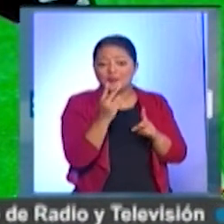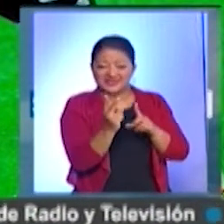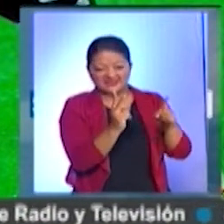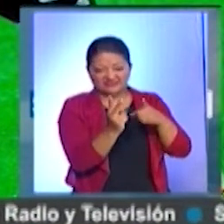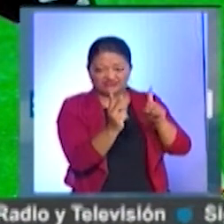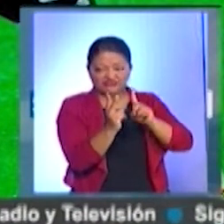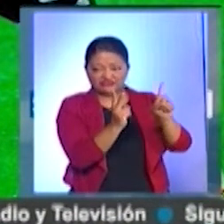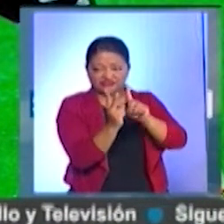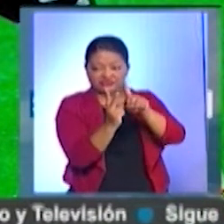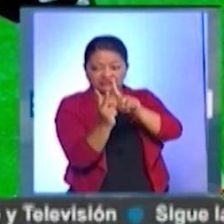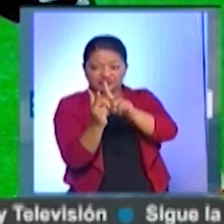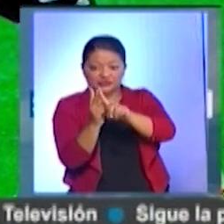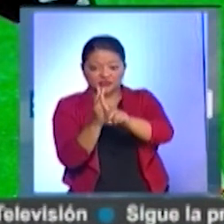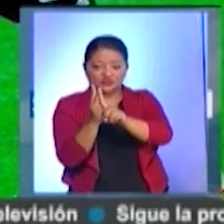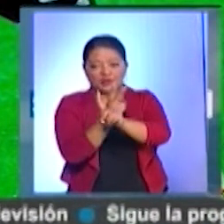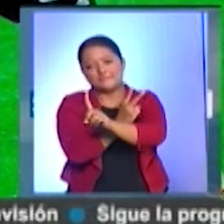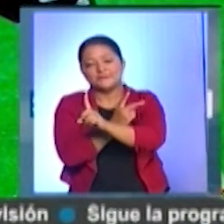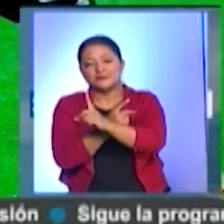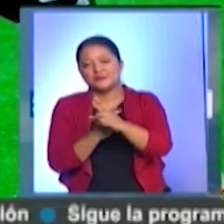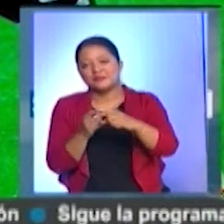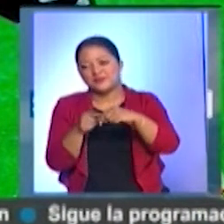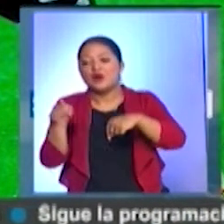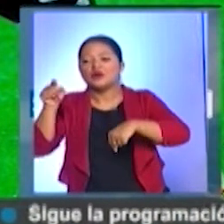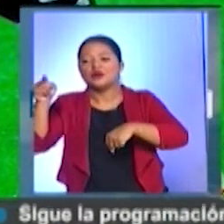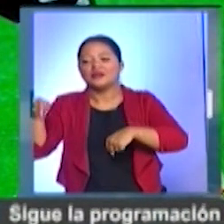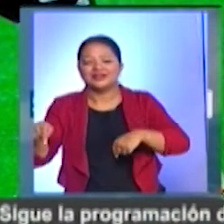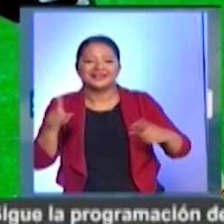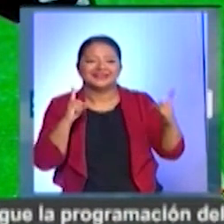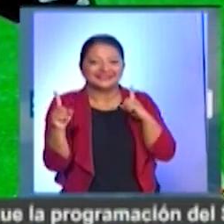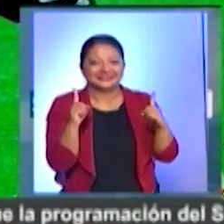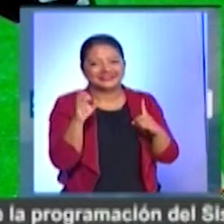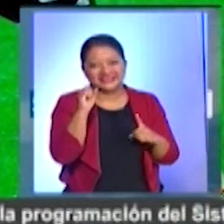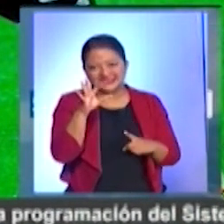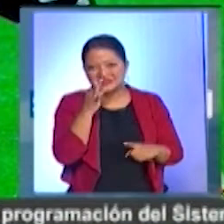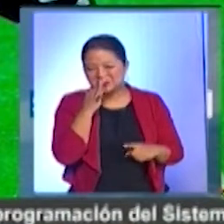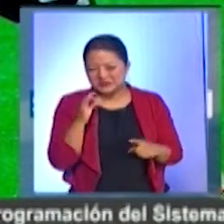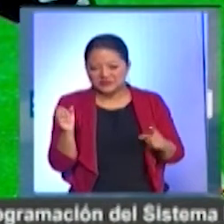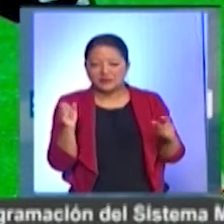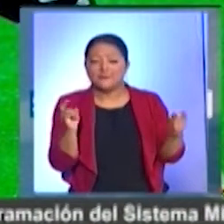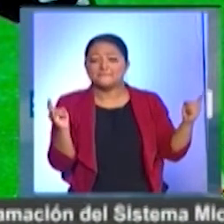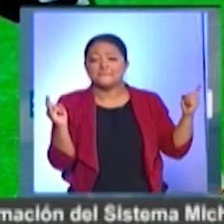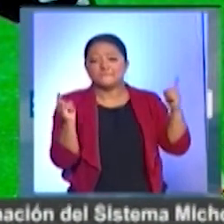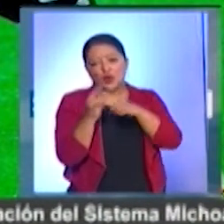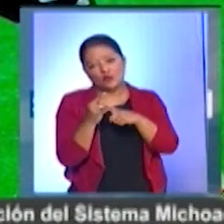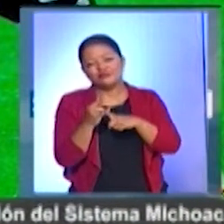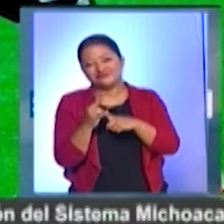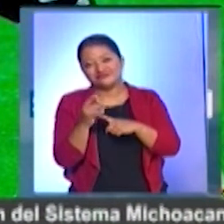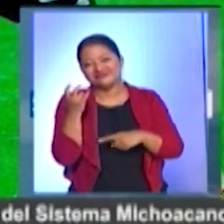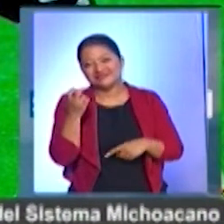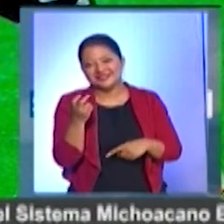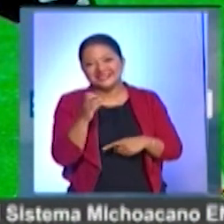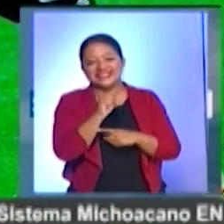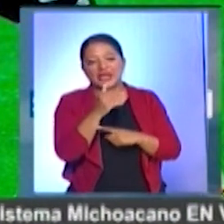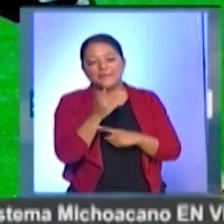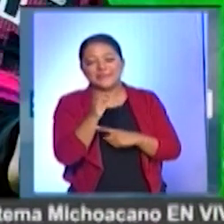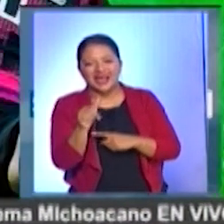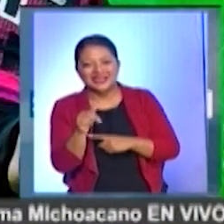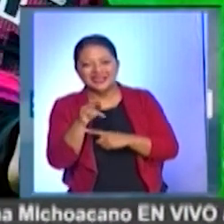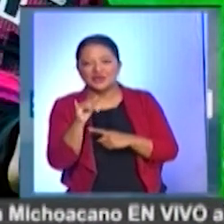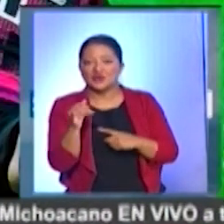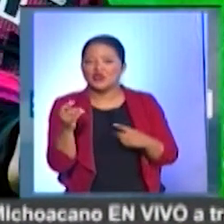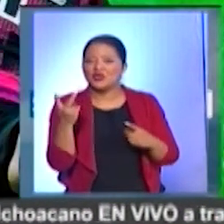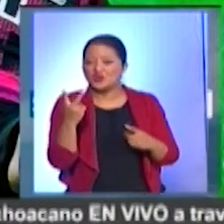mal rechace de jorge sánchez al 65 permite el empate de jamaica en balón el área que disparó de primera llamar nicholson entre dos hombres